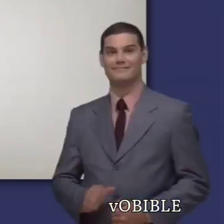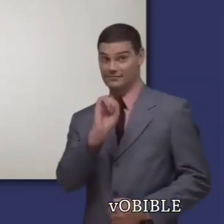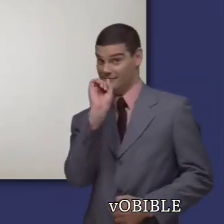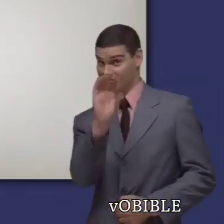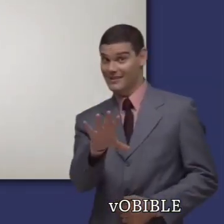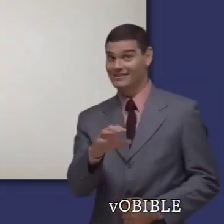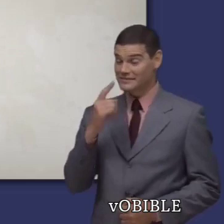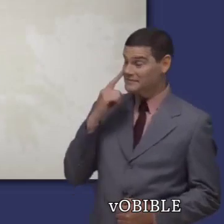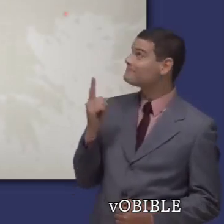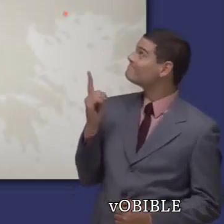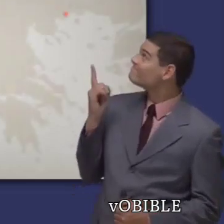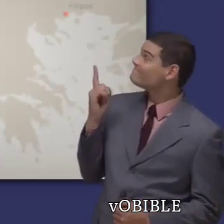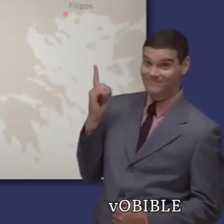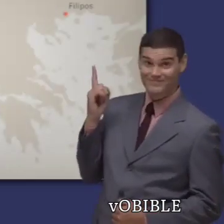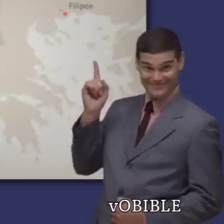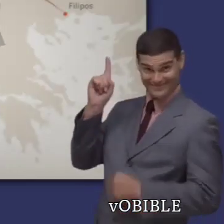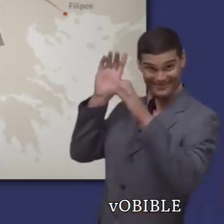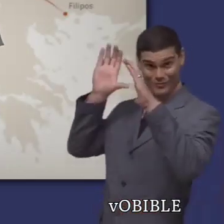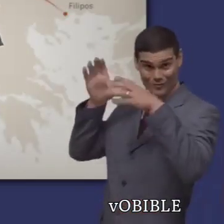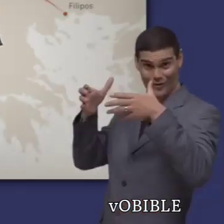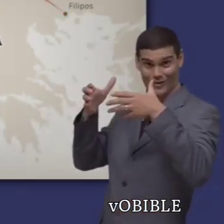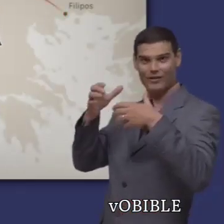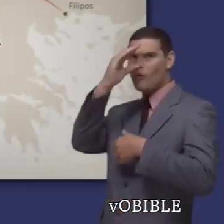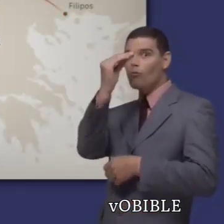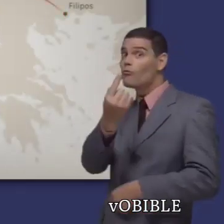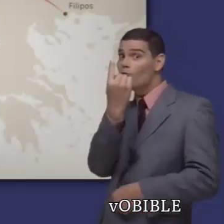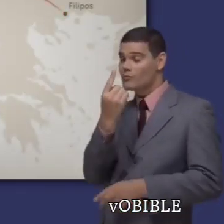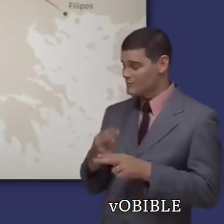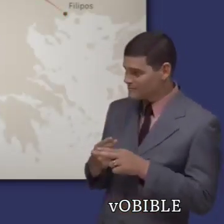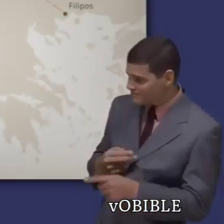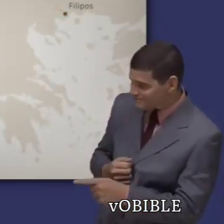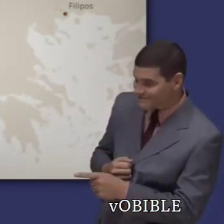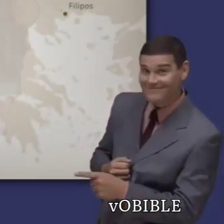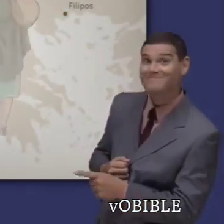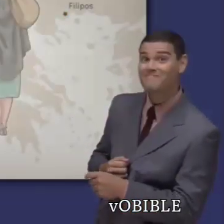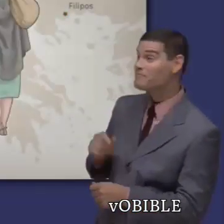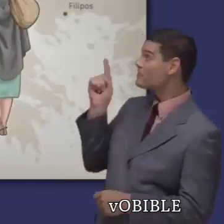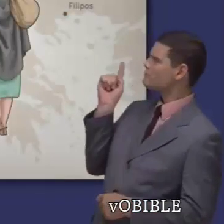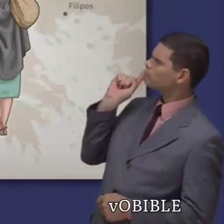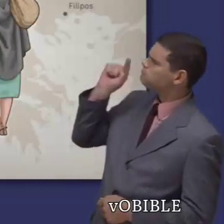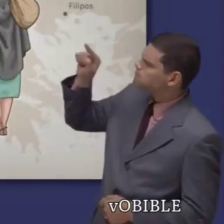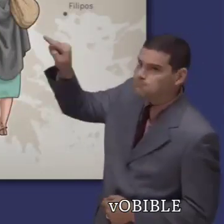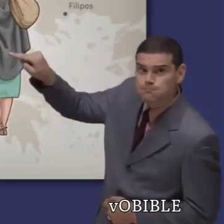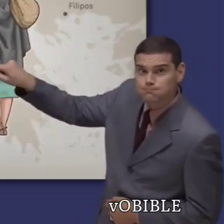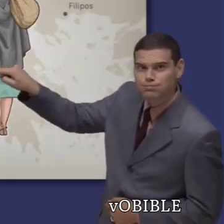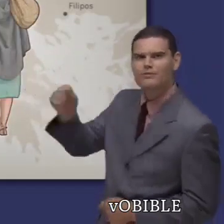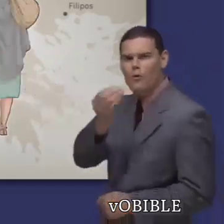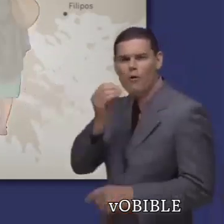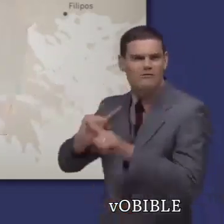¿Lo sabía? Algún tiempo antes, los filipenses habían enviado a Epafrodito a Roma con un regalo para